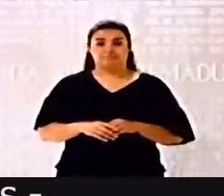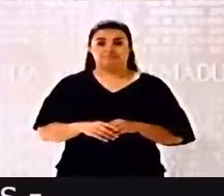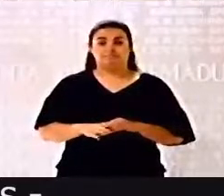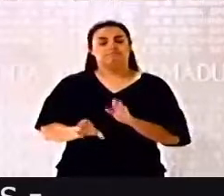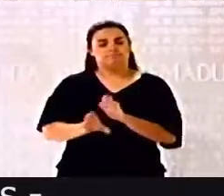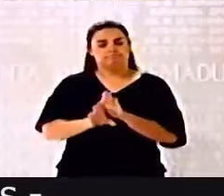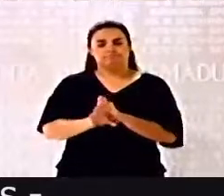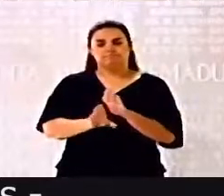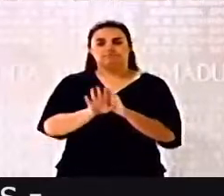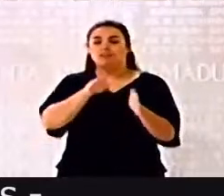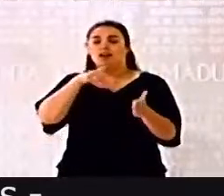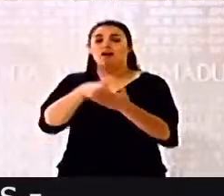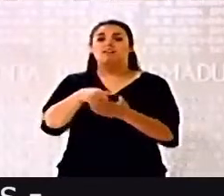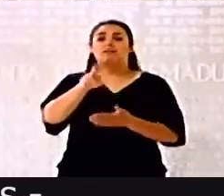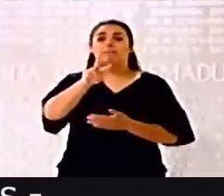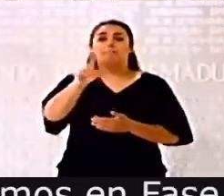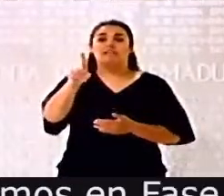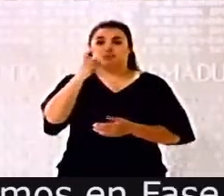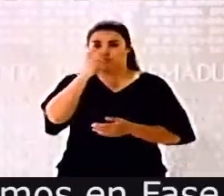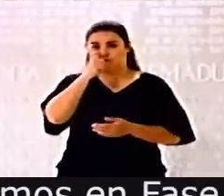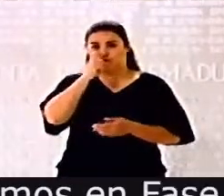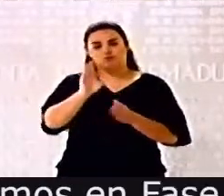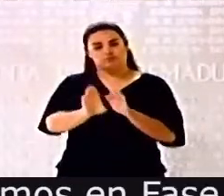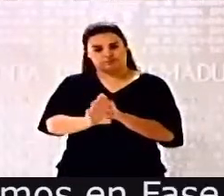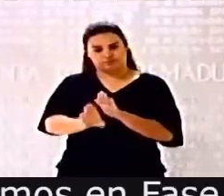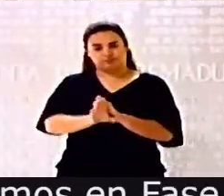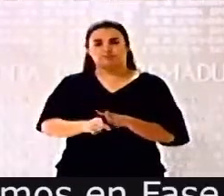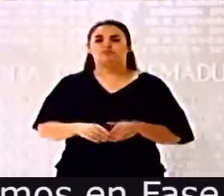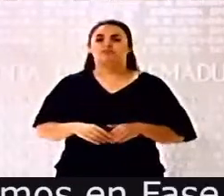permaneceremos en fase 3 hasta el 21 de junio.